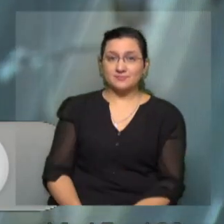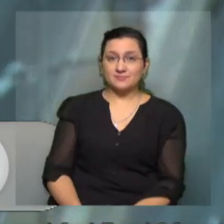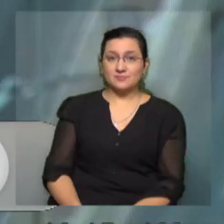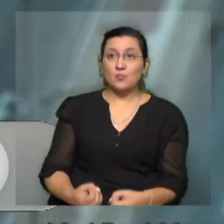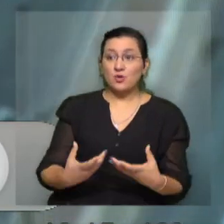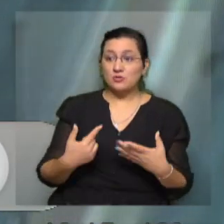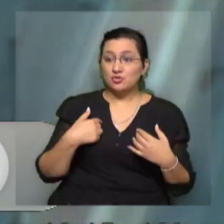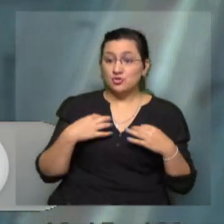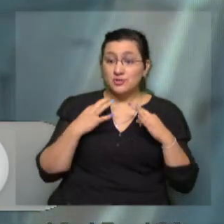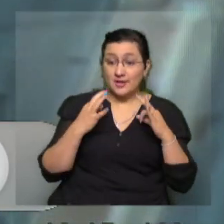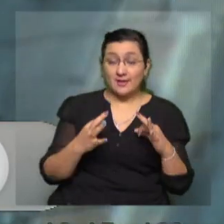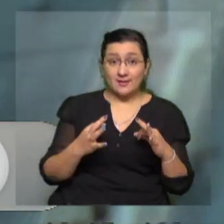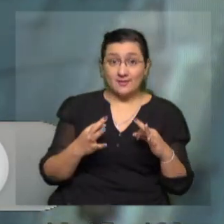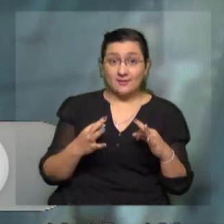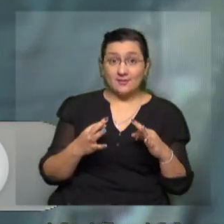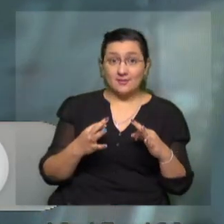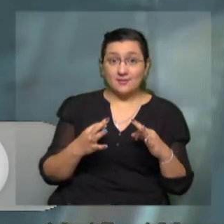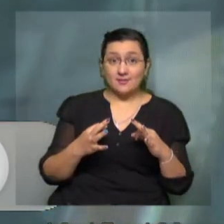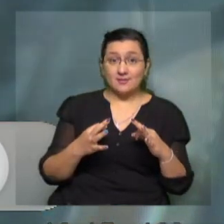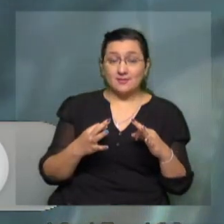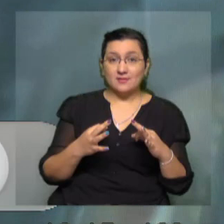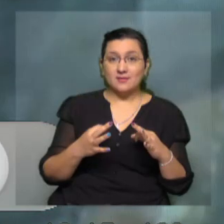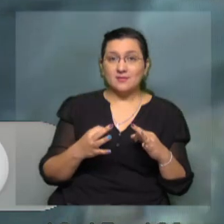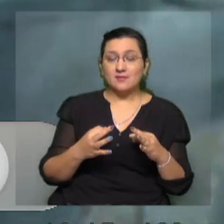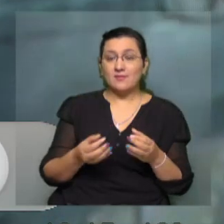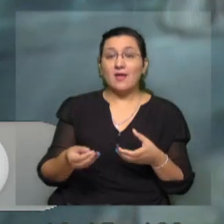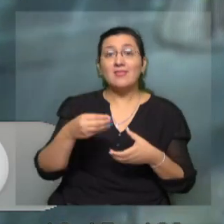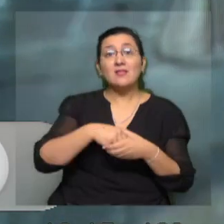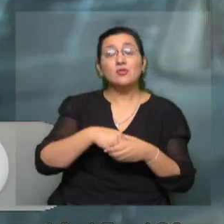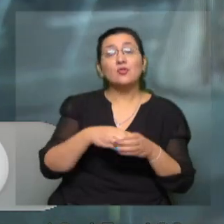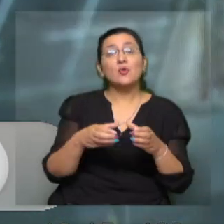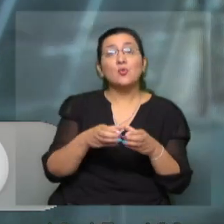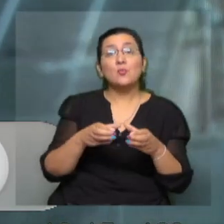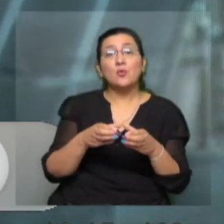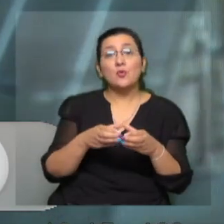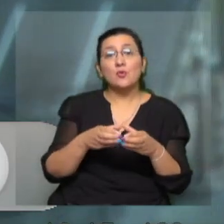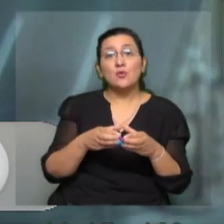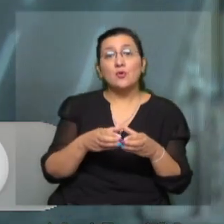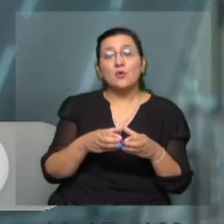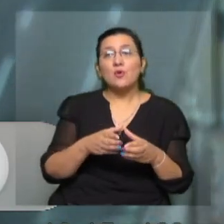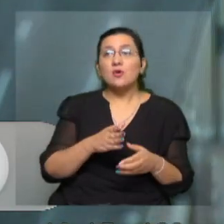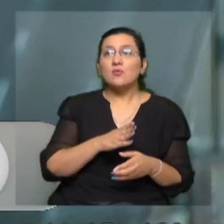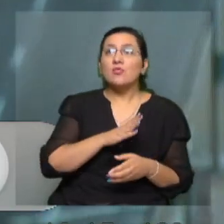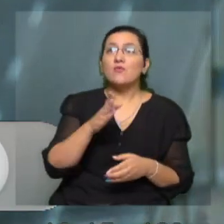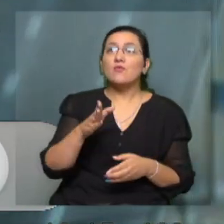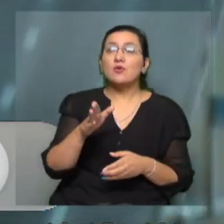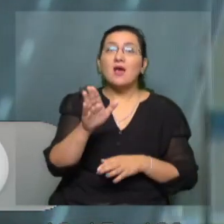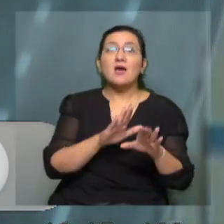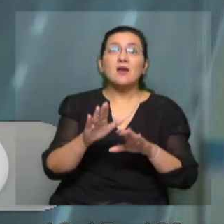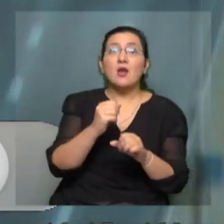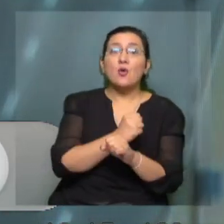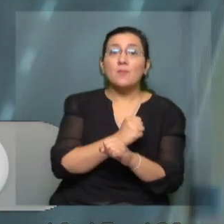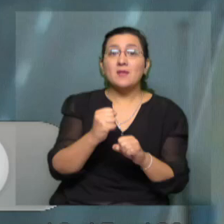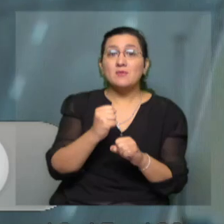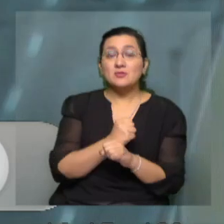Bueno, llegué ahí y estaba dentro del plantel, pero no había salido campeón. Cuando fueron a arreglar los premios,